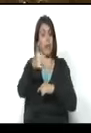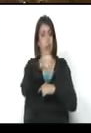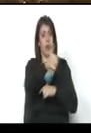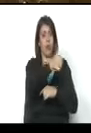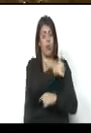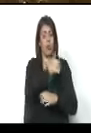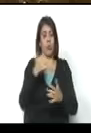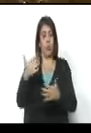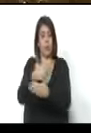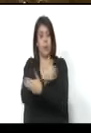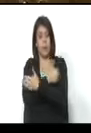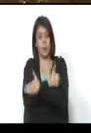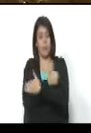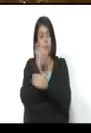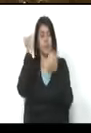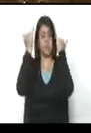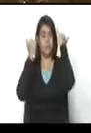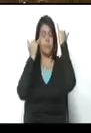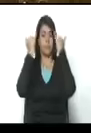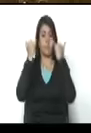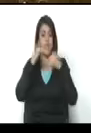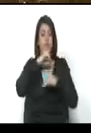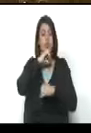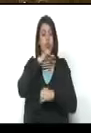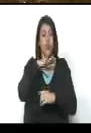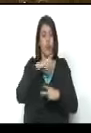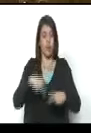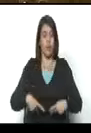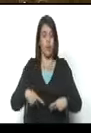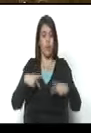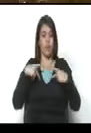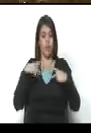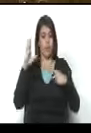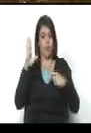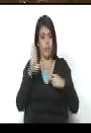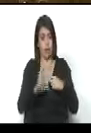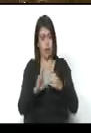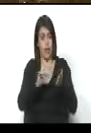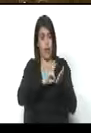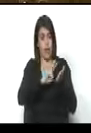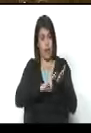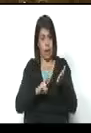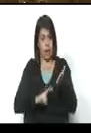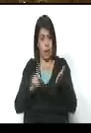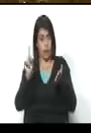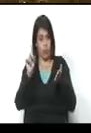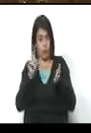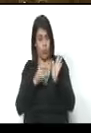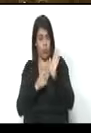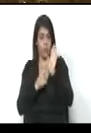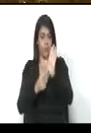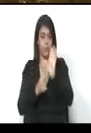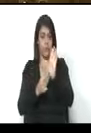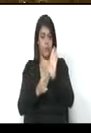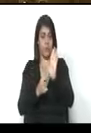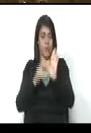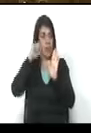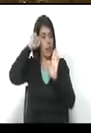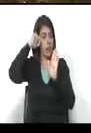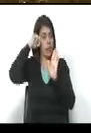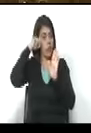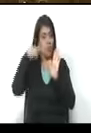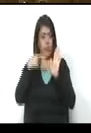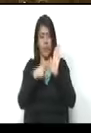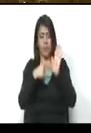los que abrazamos su idea. Su historia de vida, y quise traerlo no para leerlo, no nos vayamos a asustar, pero sí para